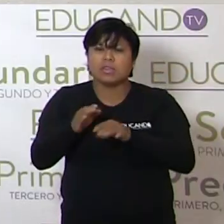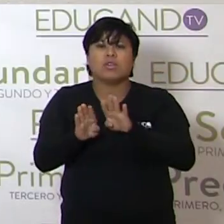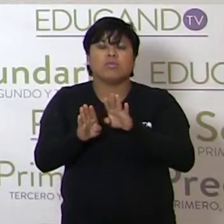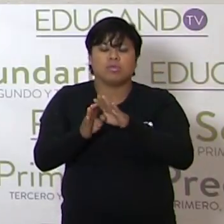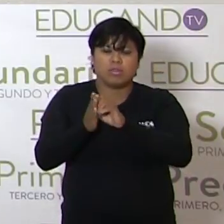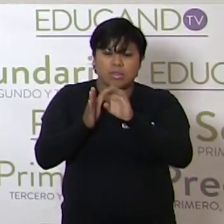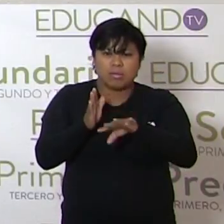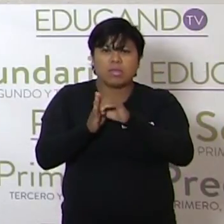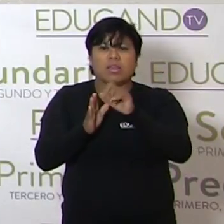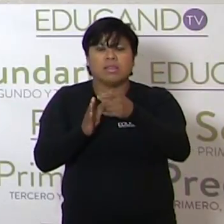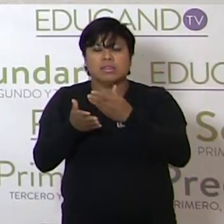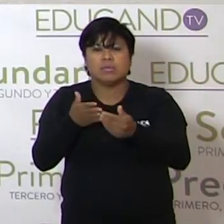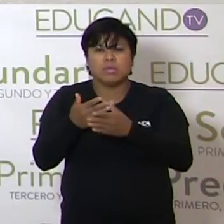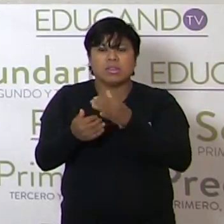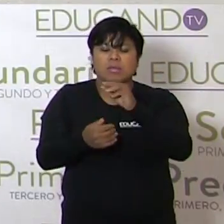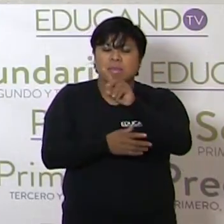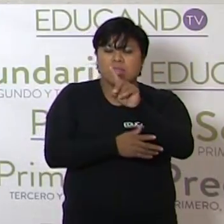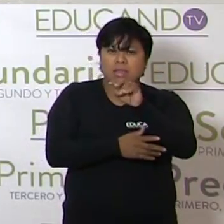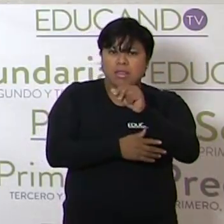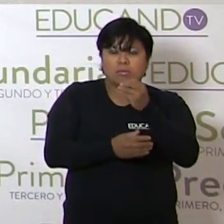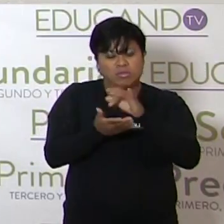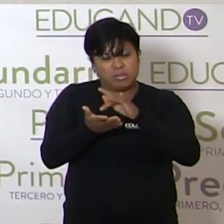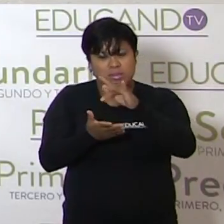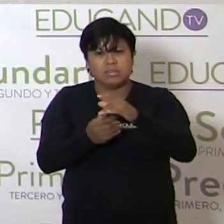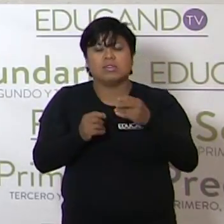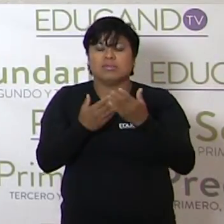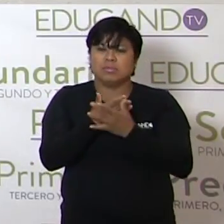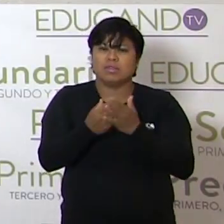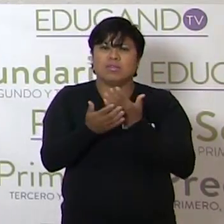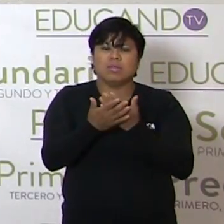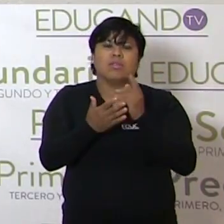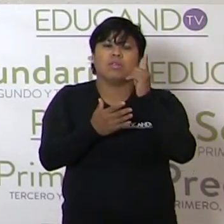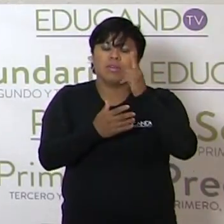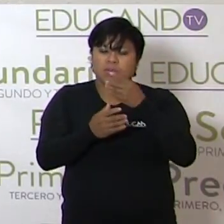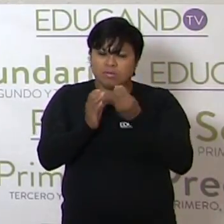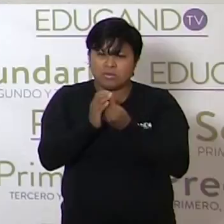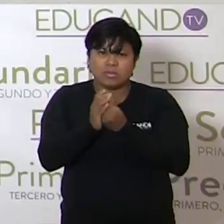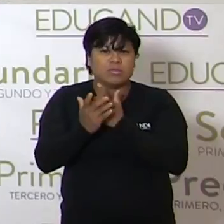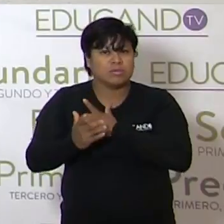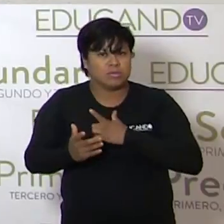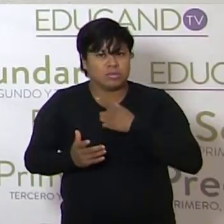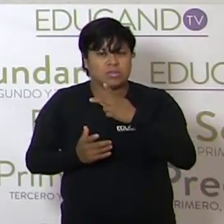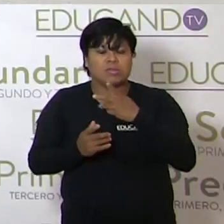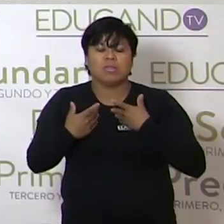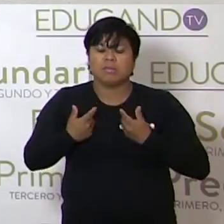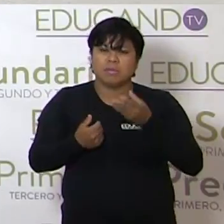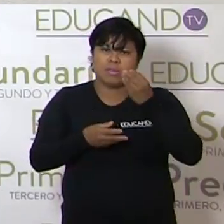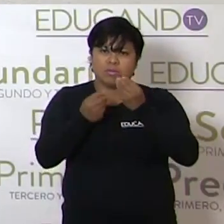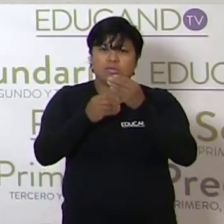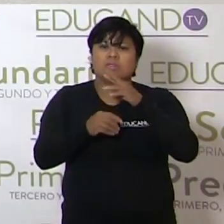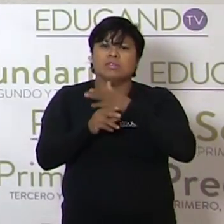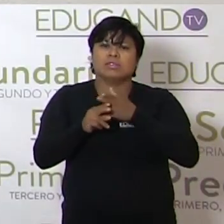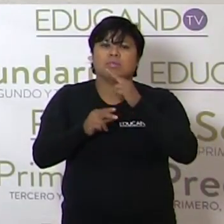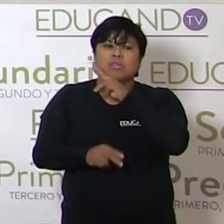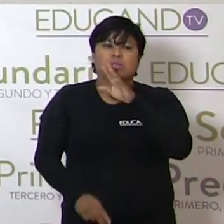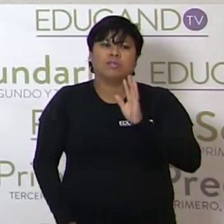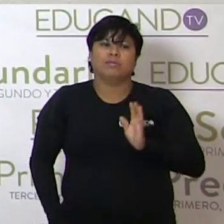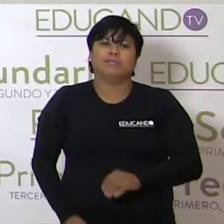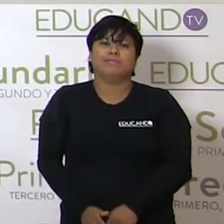ejemplos, lo que es la moda y la mediana. Muchas gracias, espero que les haya gustado la sesión y hayamos aprendido mucho. Hasta pronto.